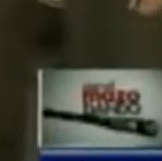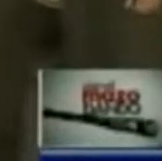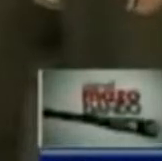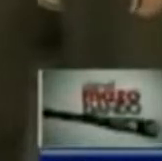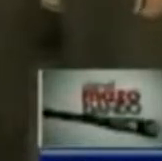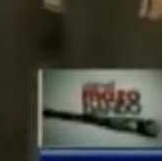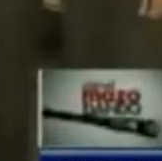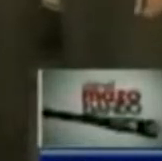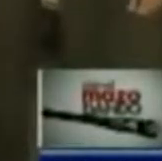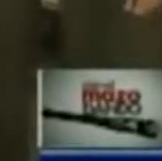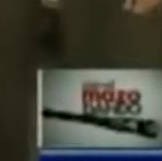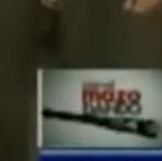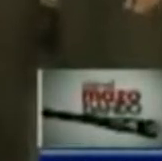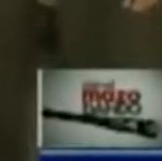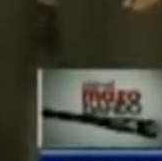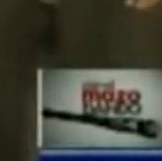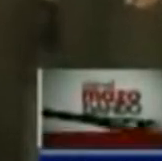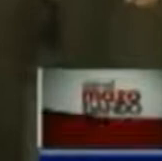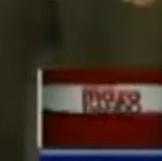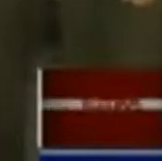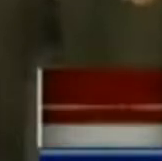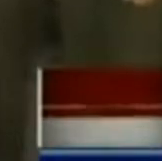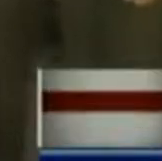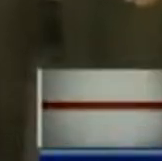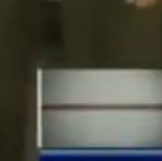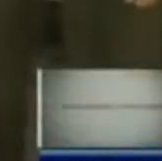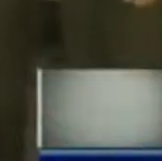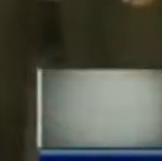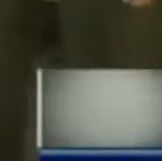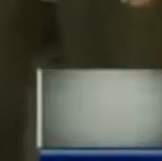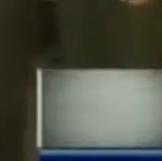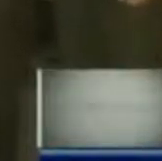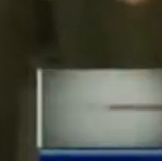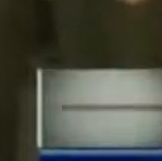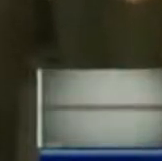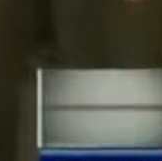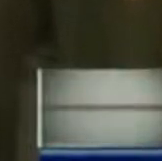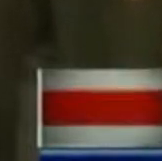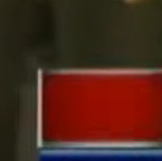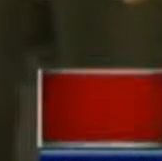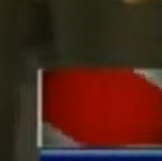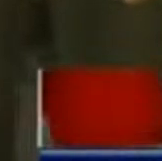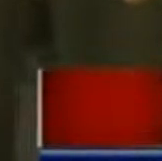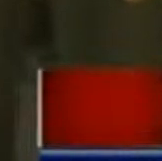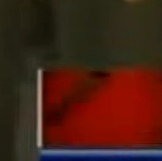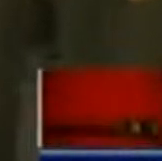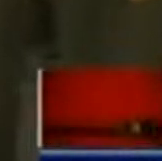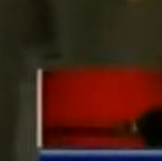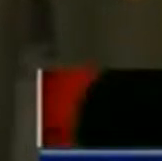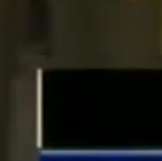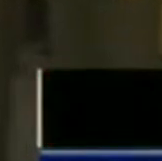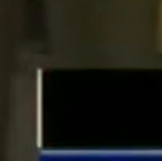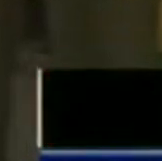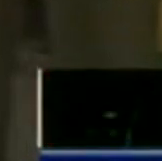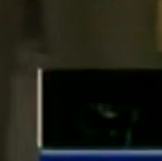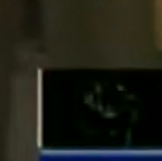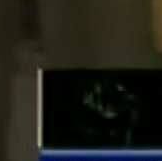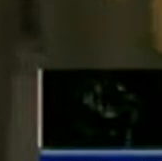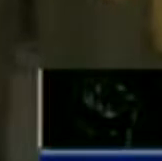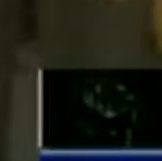de un ranchito sin pintura donde existe la humildad